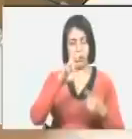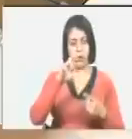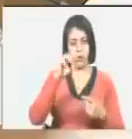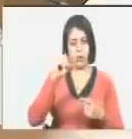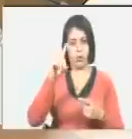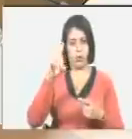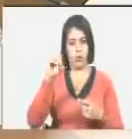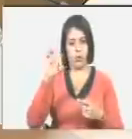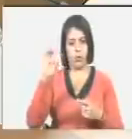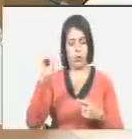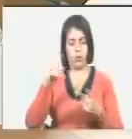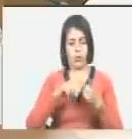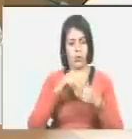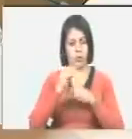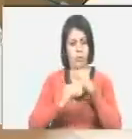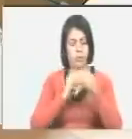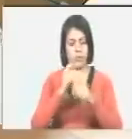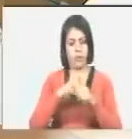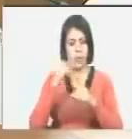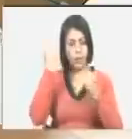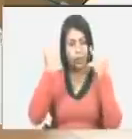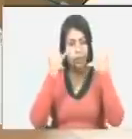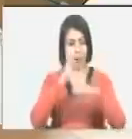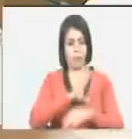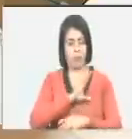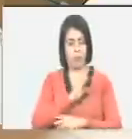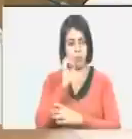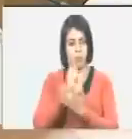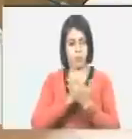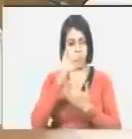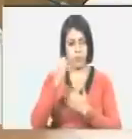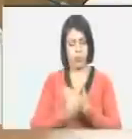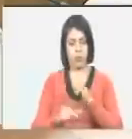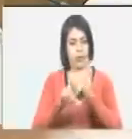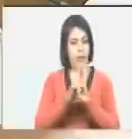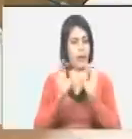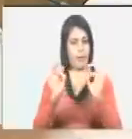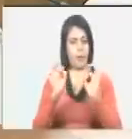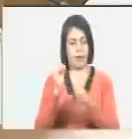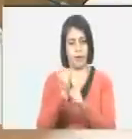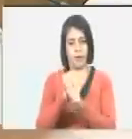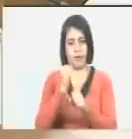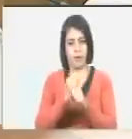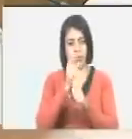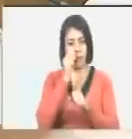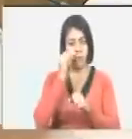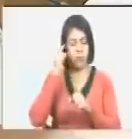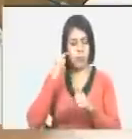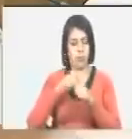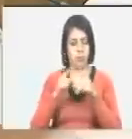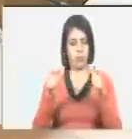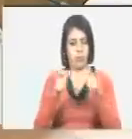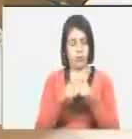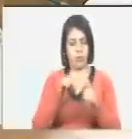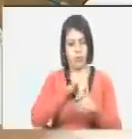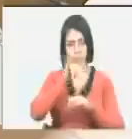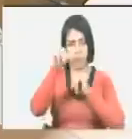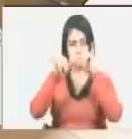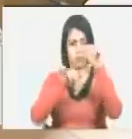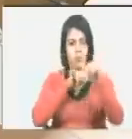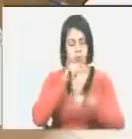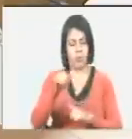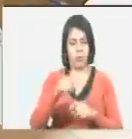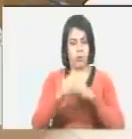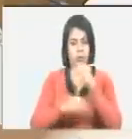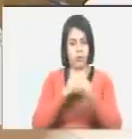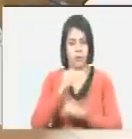Pinto, mediante la cual remiten por iniciativa parlamentaria el proyecto de ley especial de los trabajadores y trabajadoras del sector aéreo para su